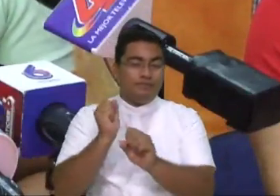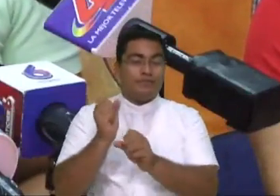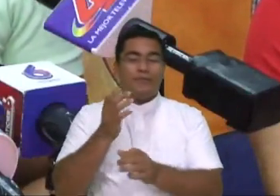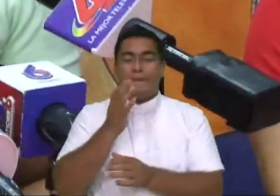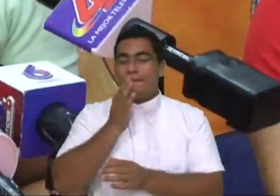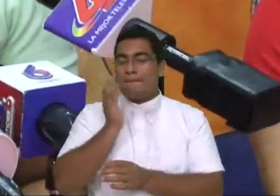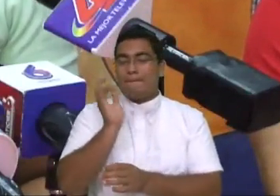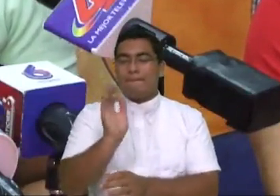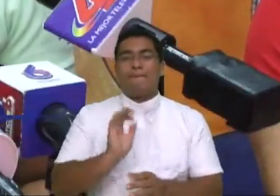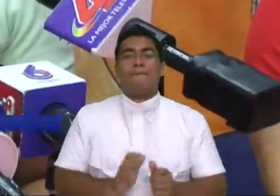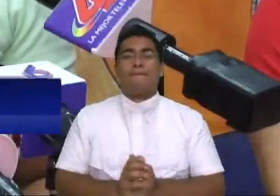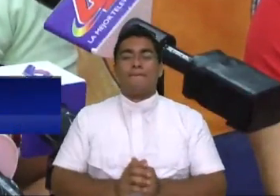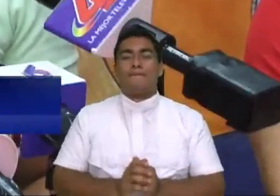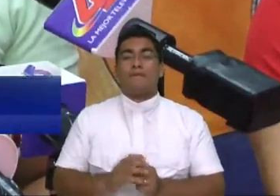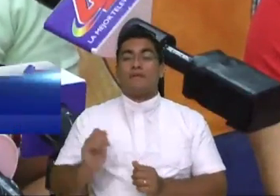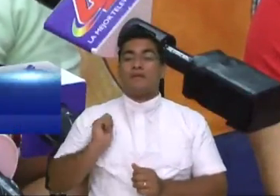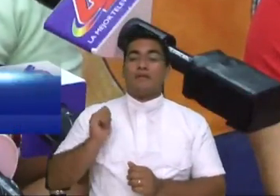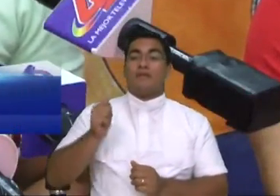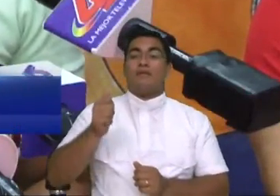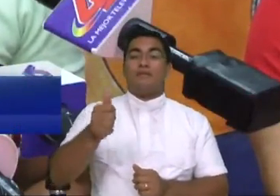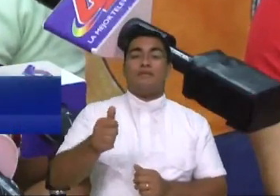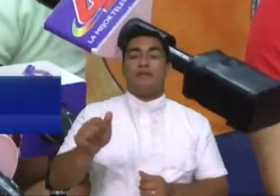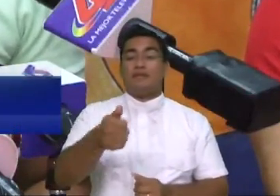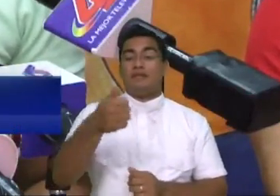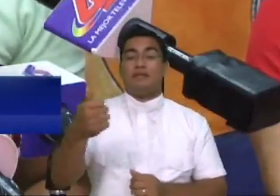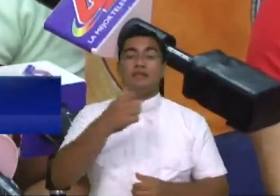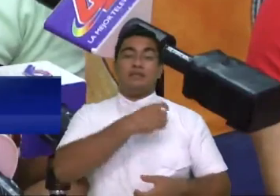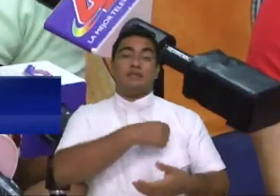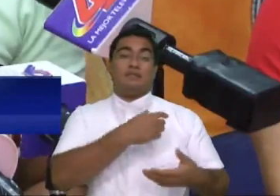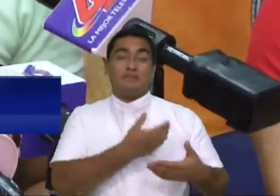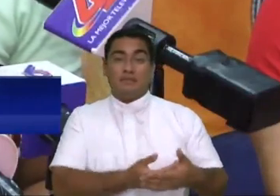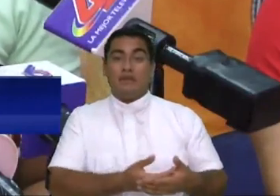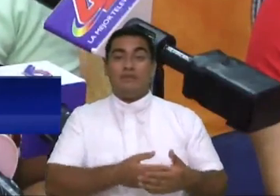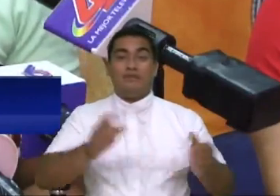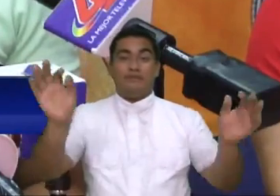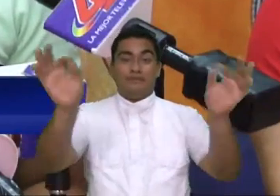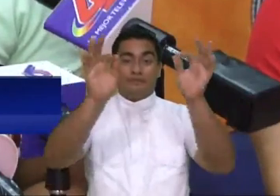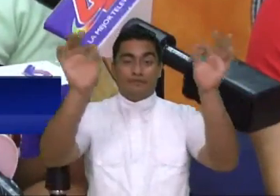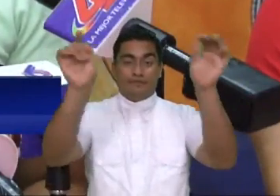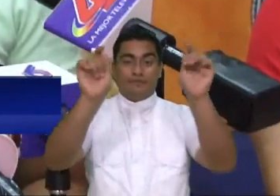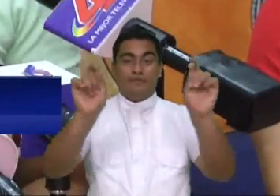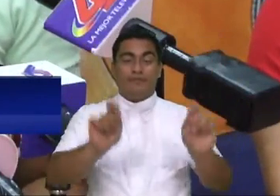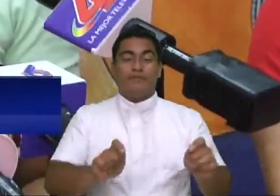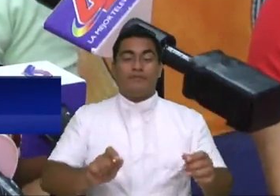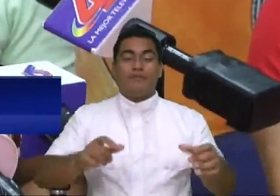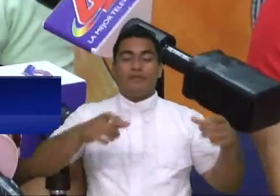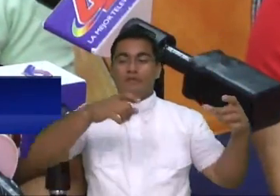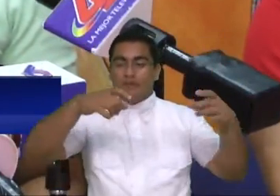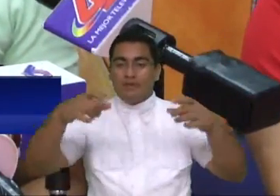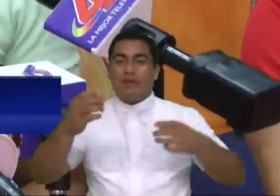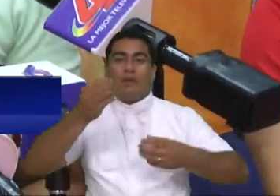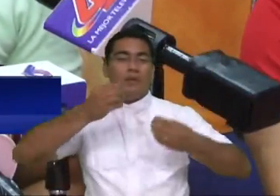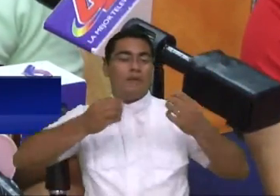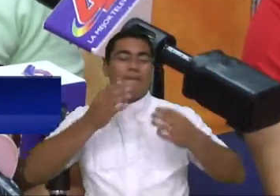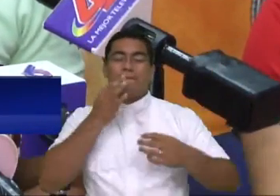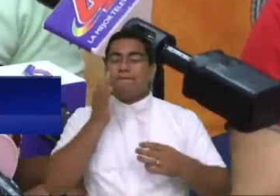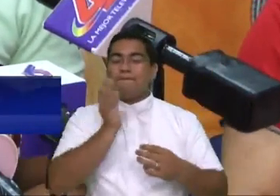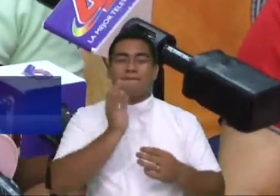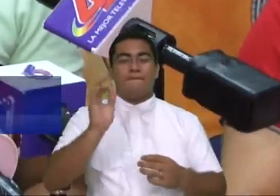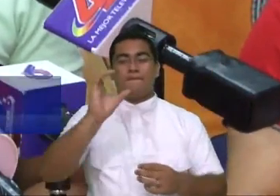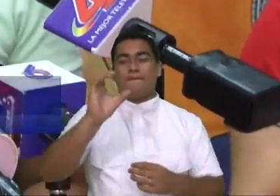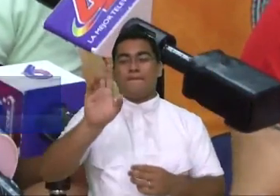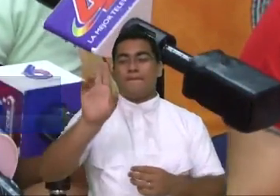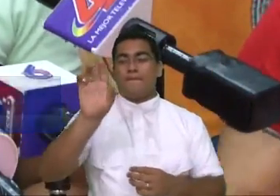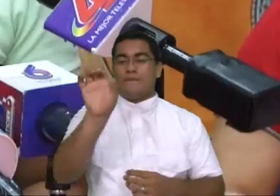mañana, viernes 6 de marzo, tendremos festivales Sabores de Cuaresma en Las Sabanas, en San